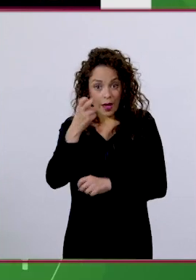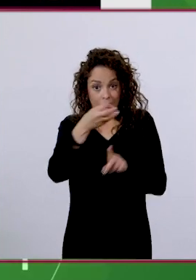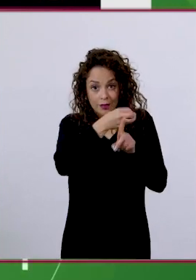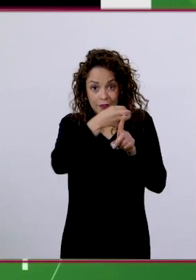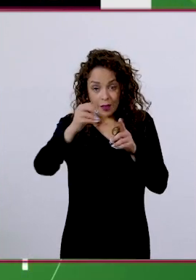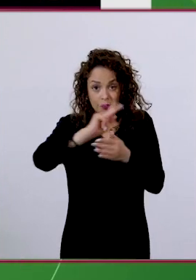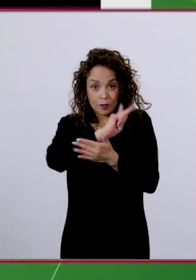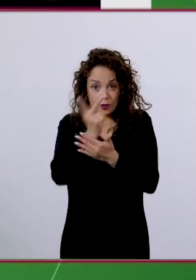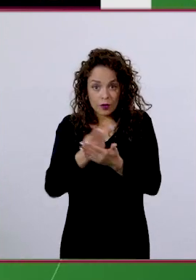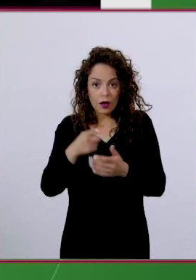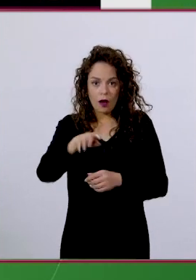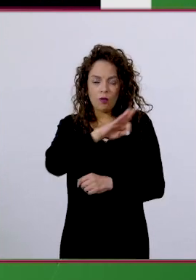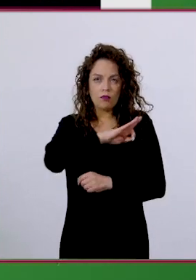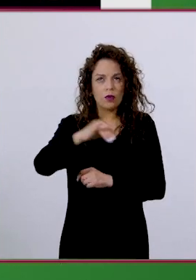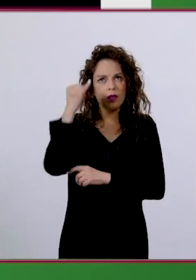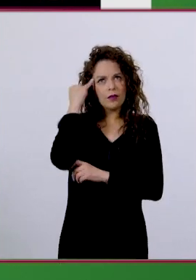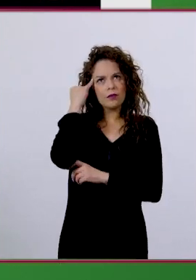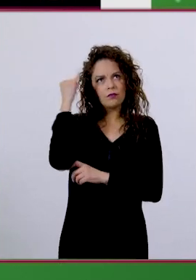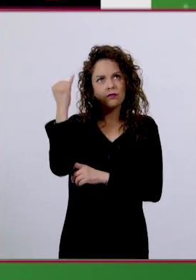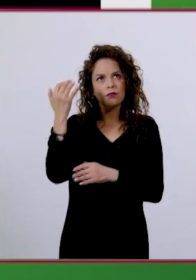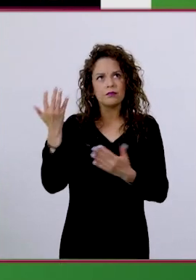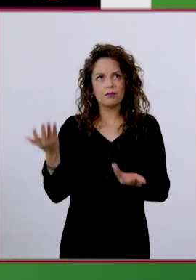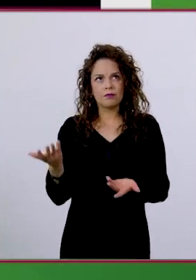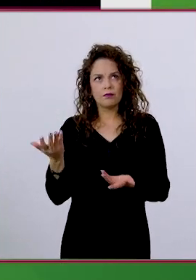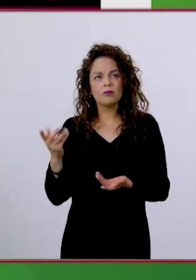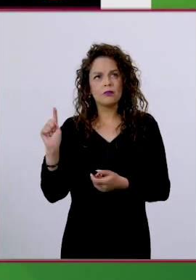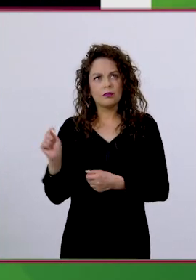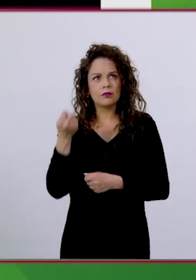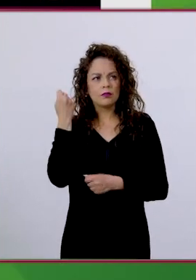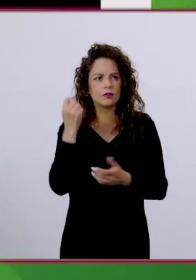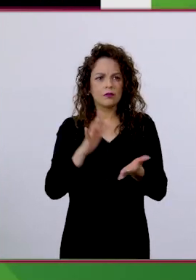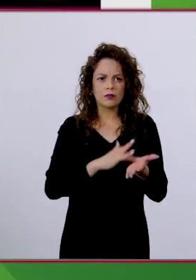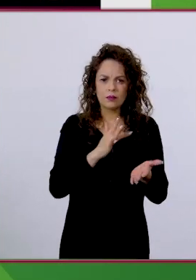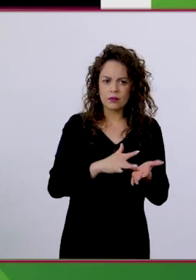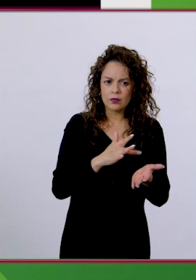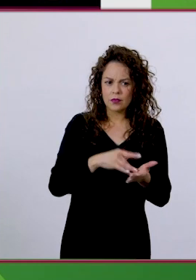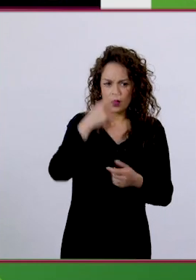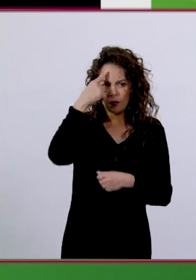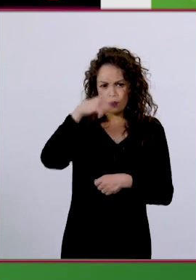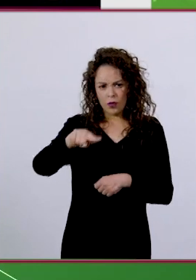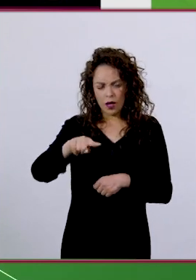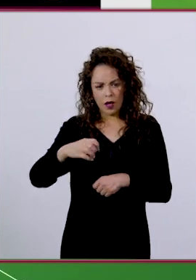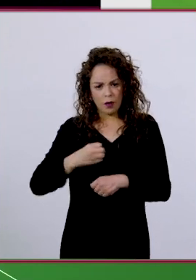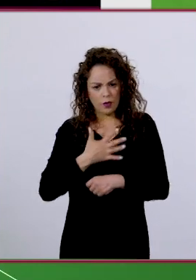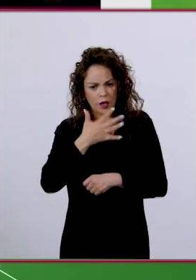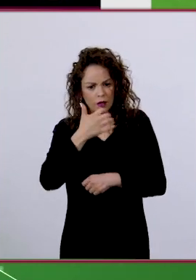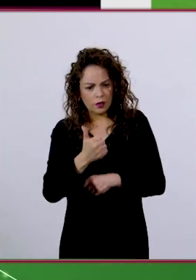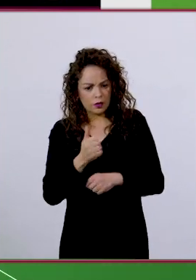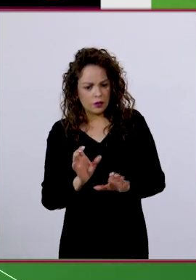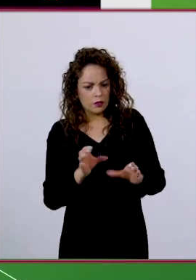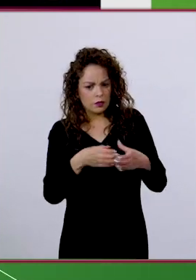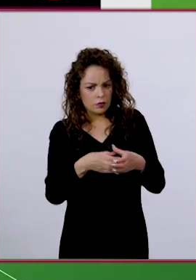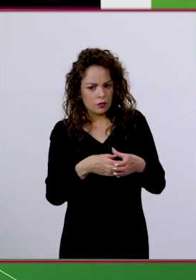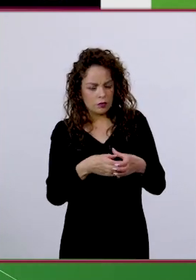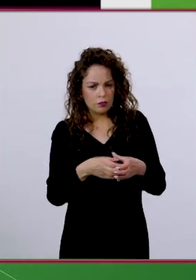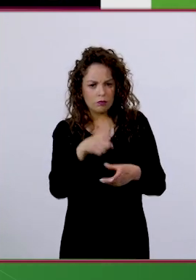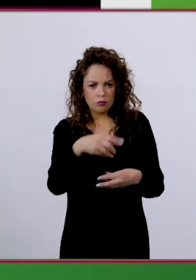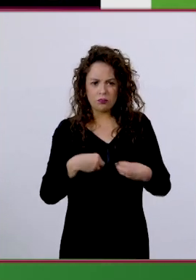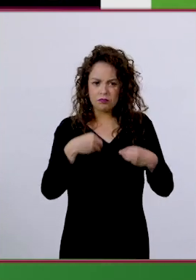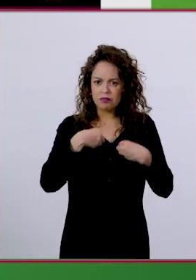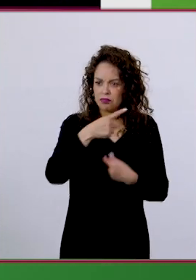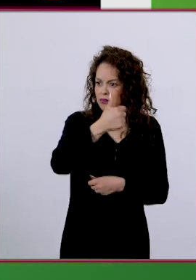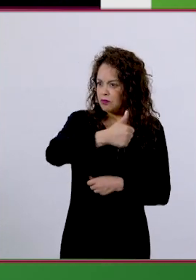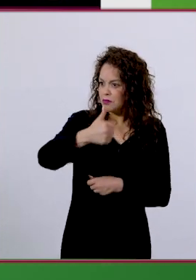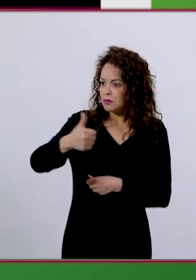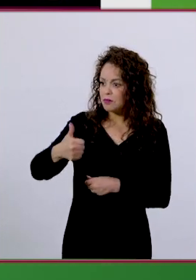imaginar herramientas digitales que estén enfocadas en el bienestar de las comunidades donde cada uno de ellos vive. De este